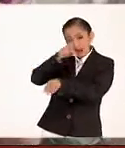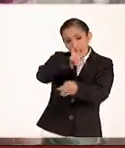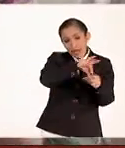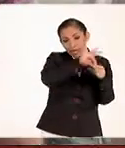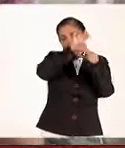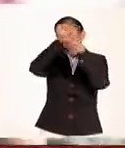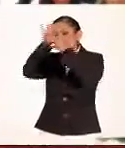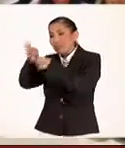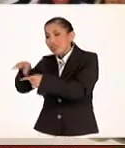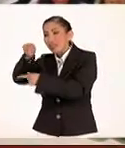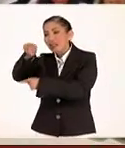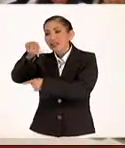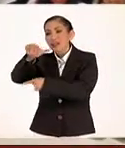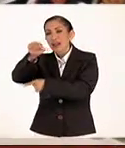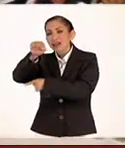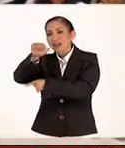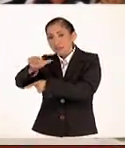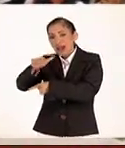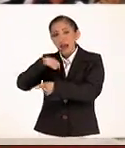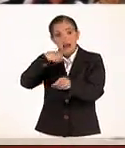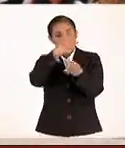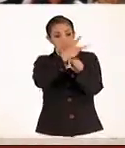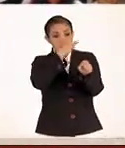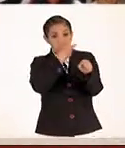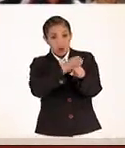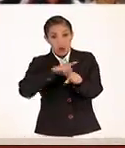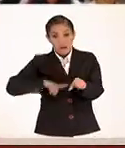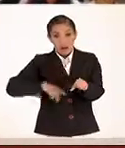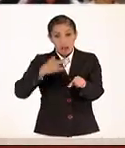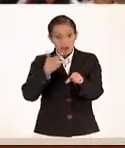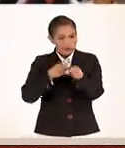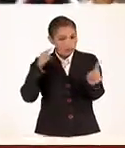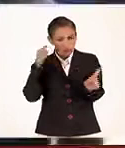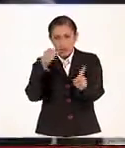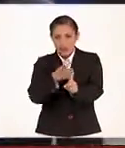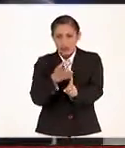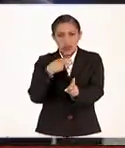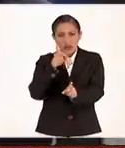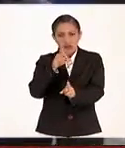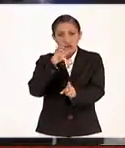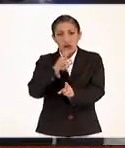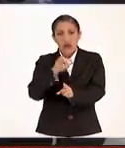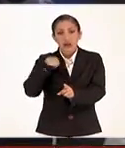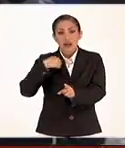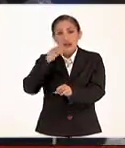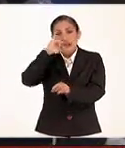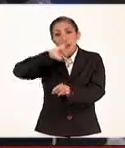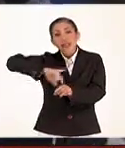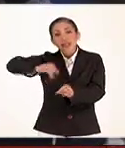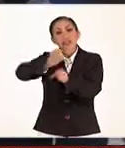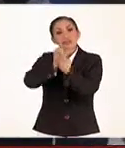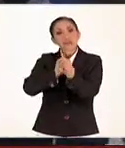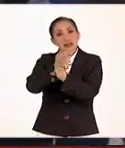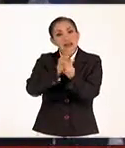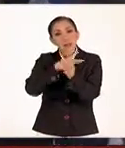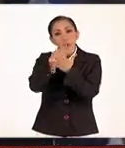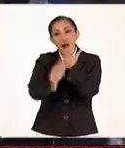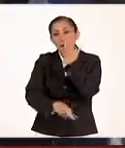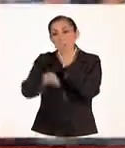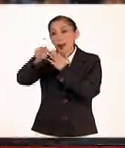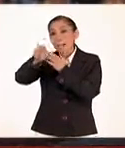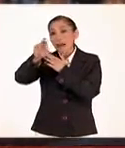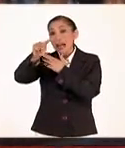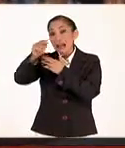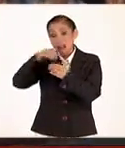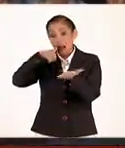acercarnos a la nasa recibió una invitación nuestro señor gobernador directamente el doctor mayer el jefe de investigación del programa marte de la